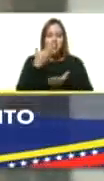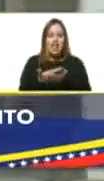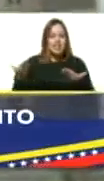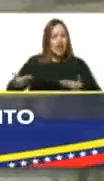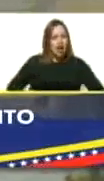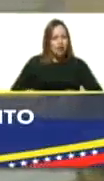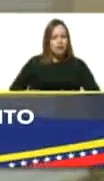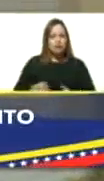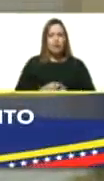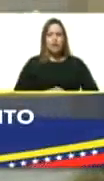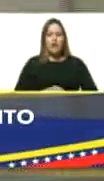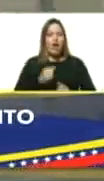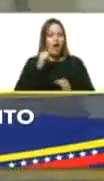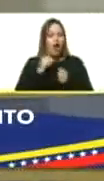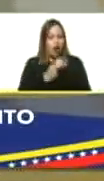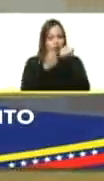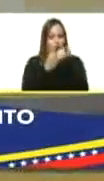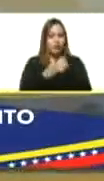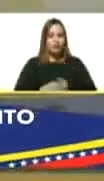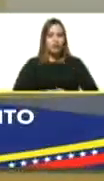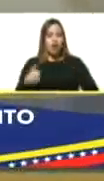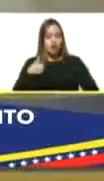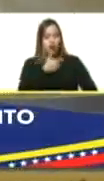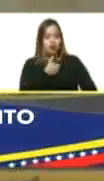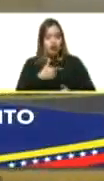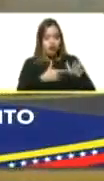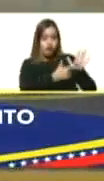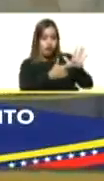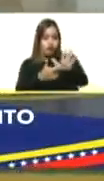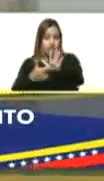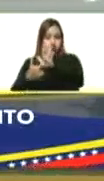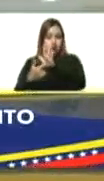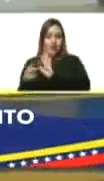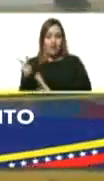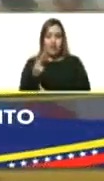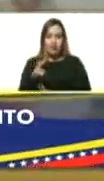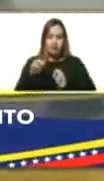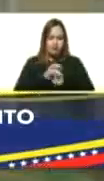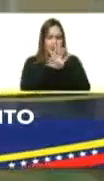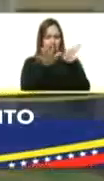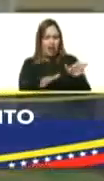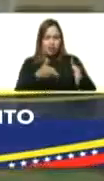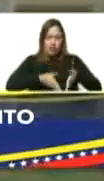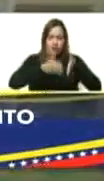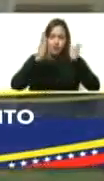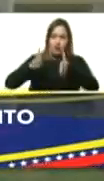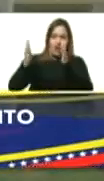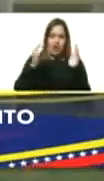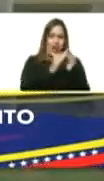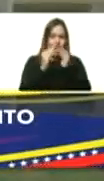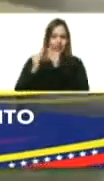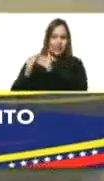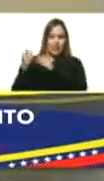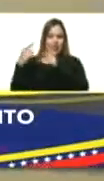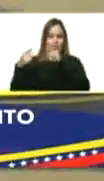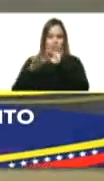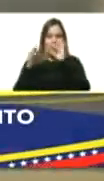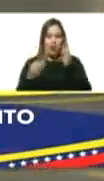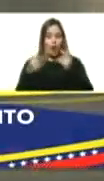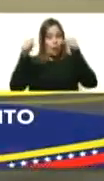Y yo quisiera, presidente, mostrarle a toda Venezuela de qué estamos hablando en detalle de esta vivienda multifamiliar, y que